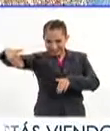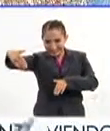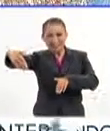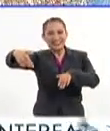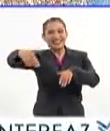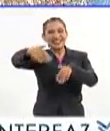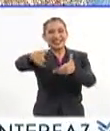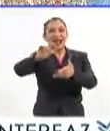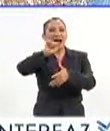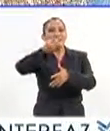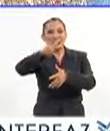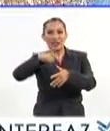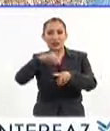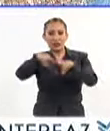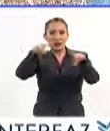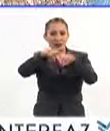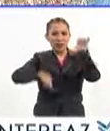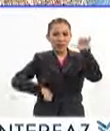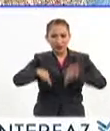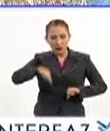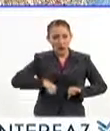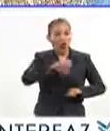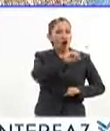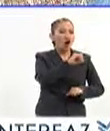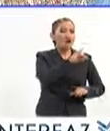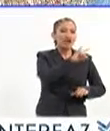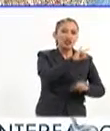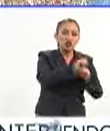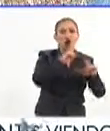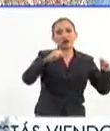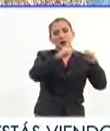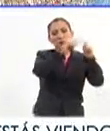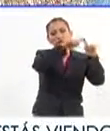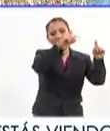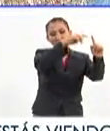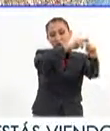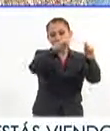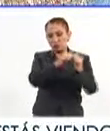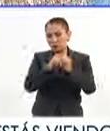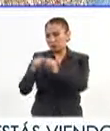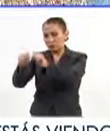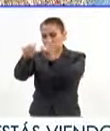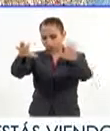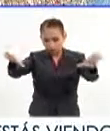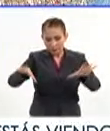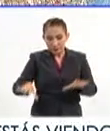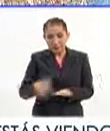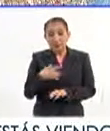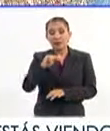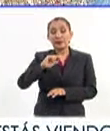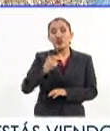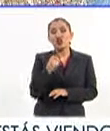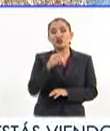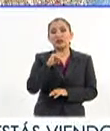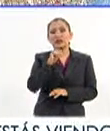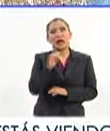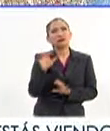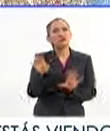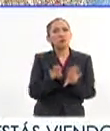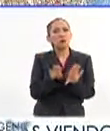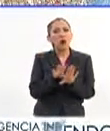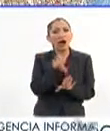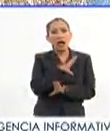digamos, distintas actividades por oficios y otros templos. Ajá. Entonces, más o menos Tenochtitlan estaría lo que